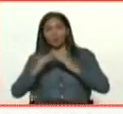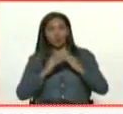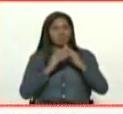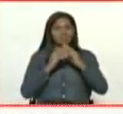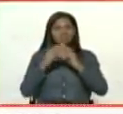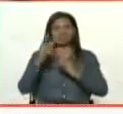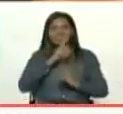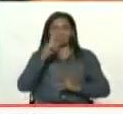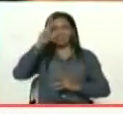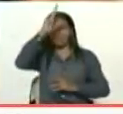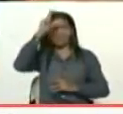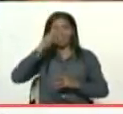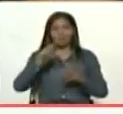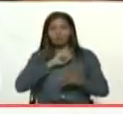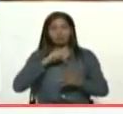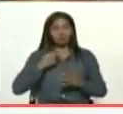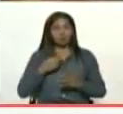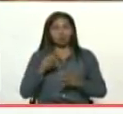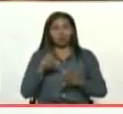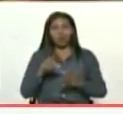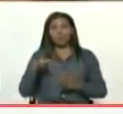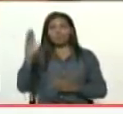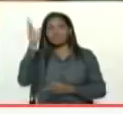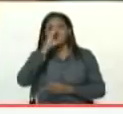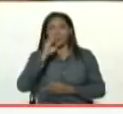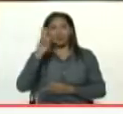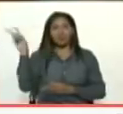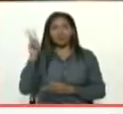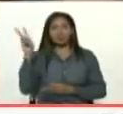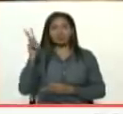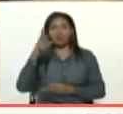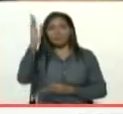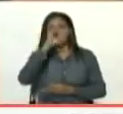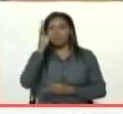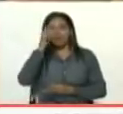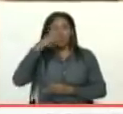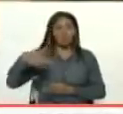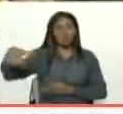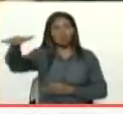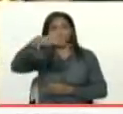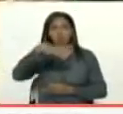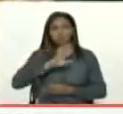sede central del Banco de Venezuela, Banco del Pueblo.